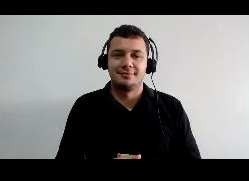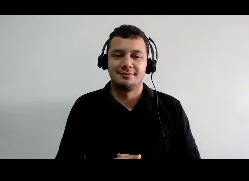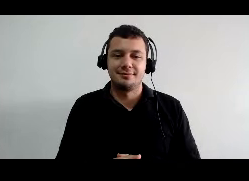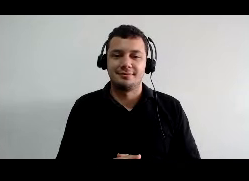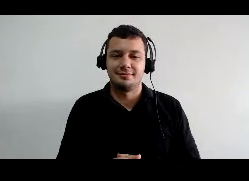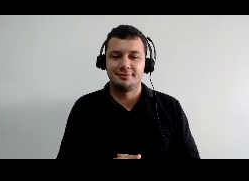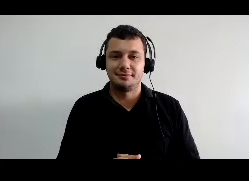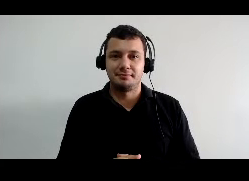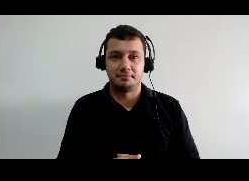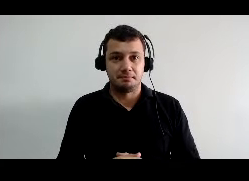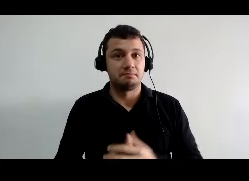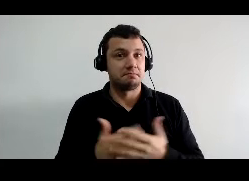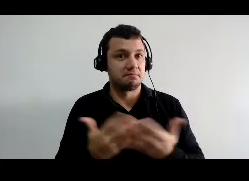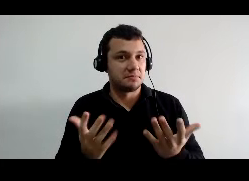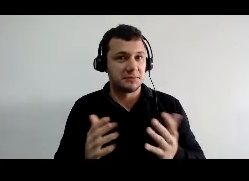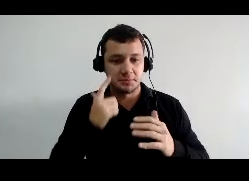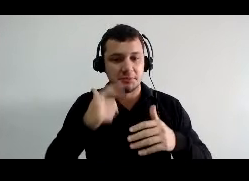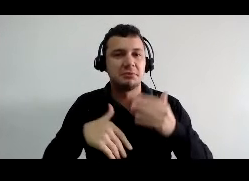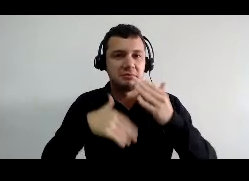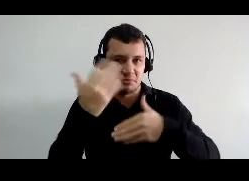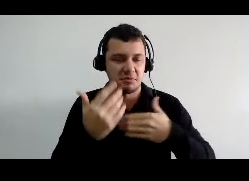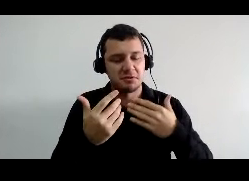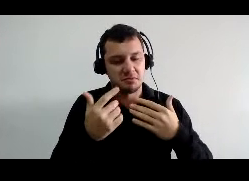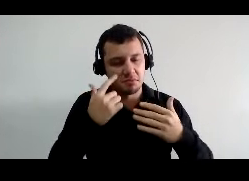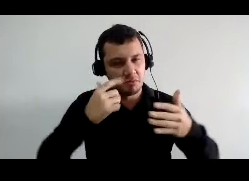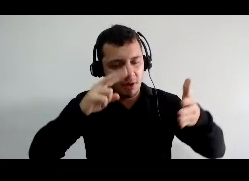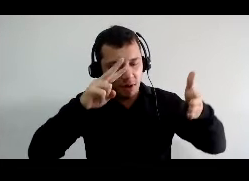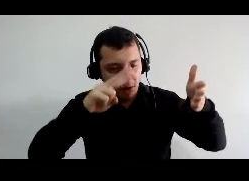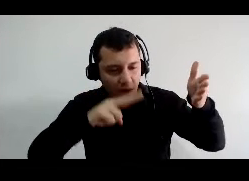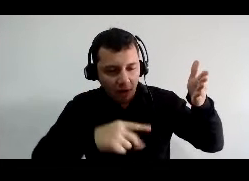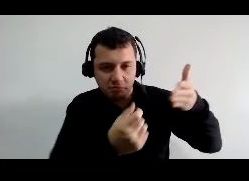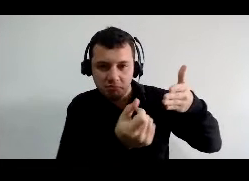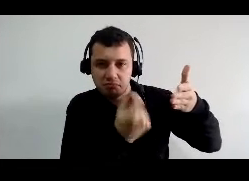y podemos comenzar a revisarlas.